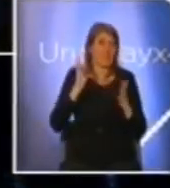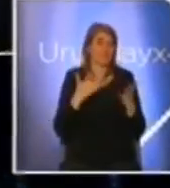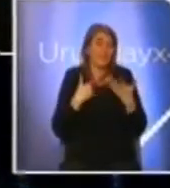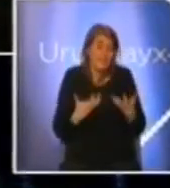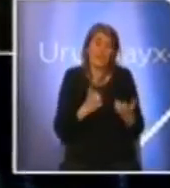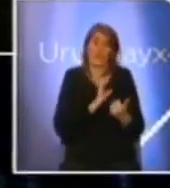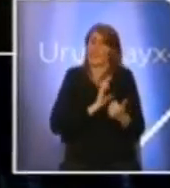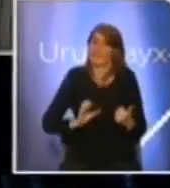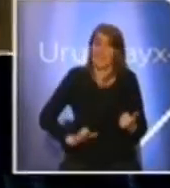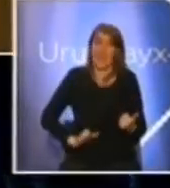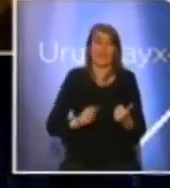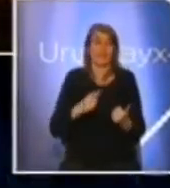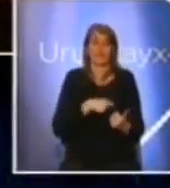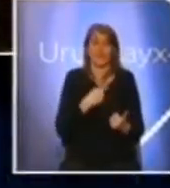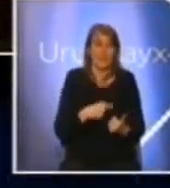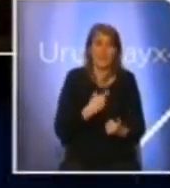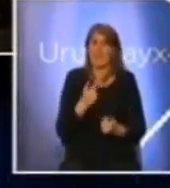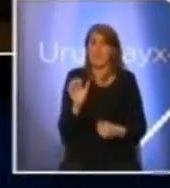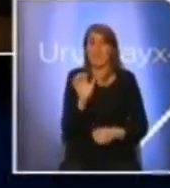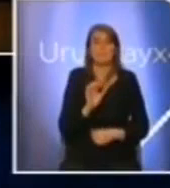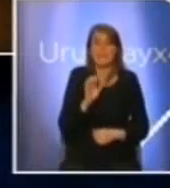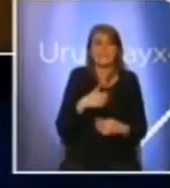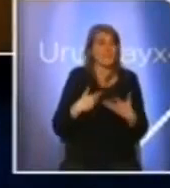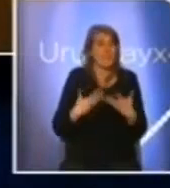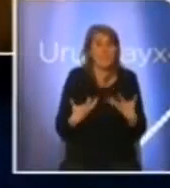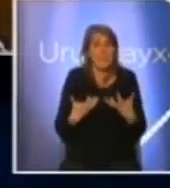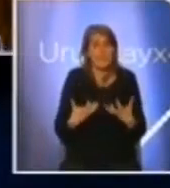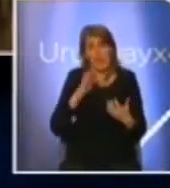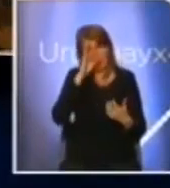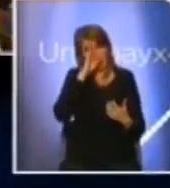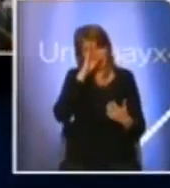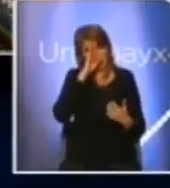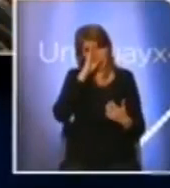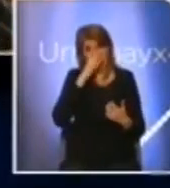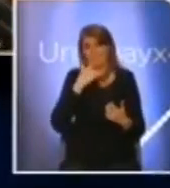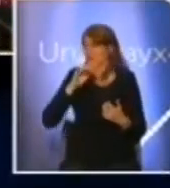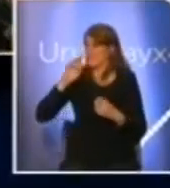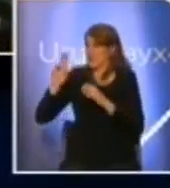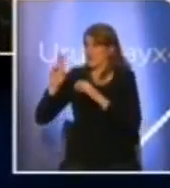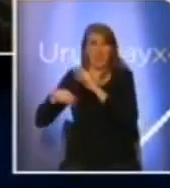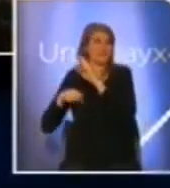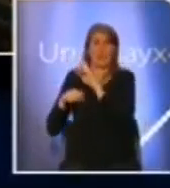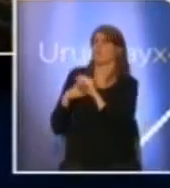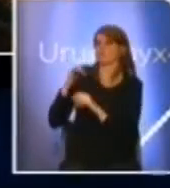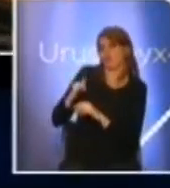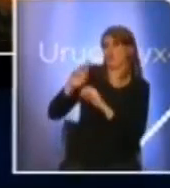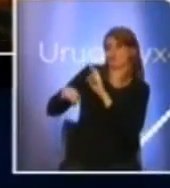con empresas que prefieran aprender a tener razón y que